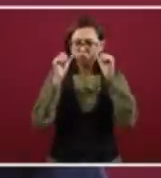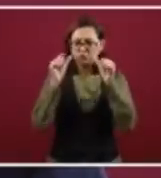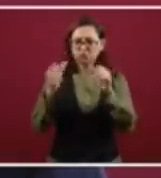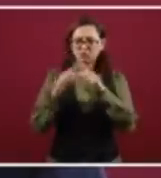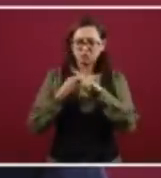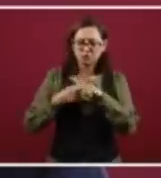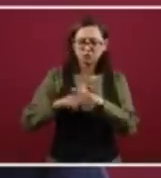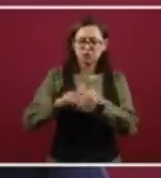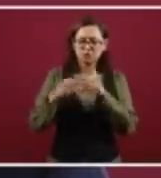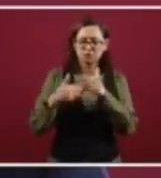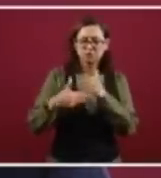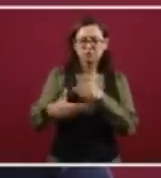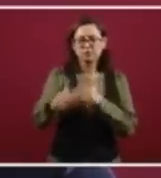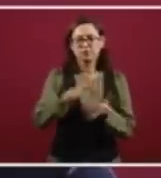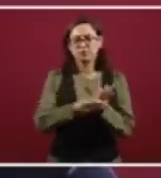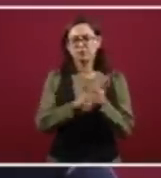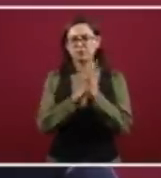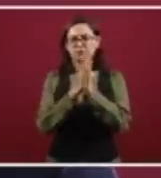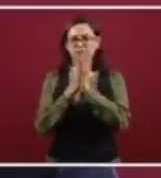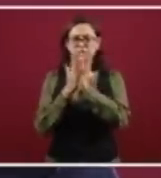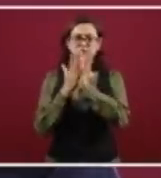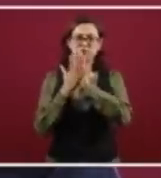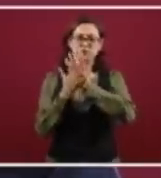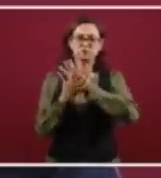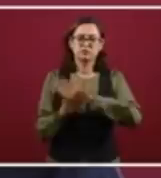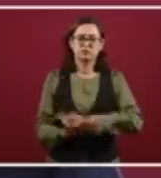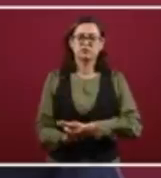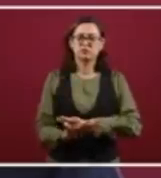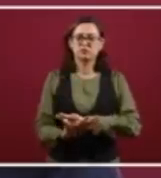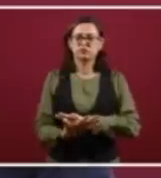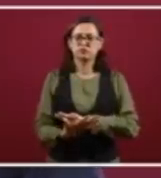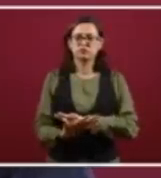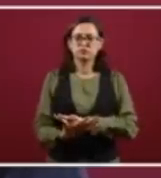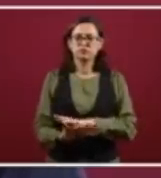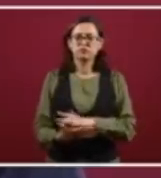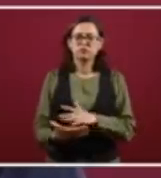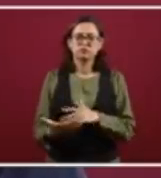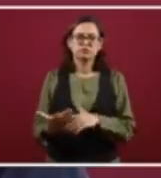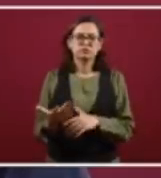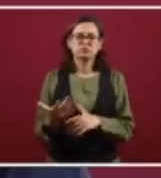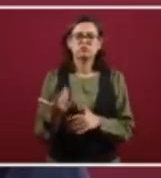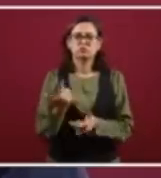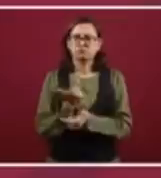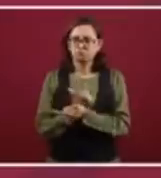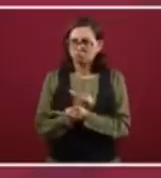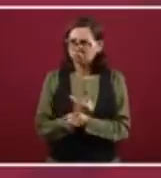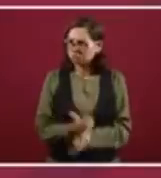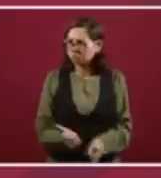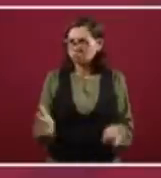iniciando una transformación y garantizándose las libertades